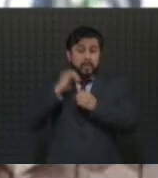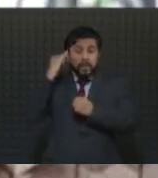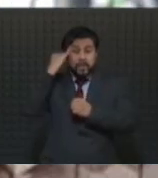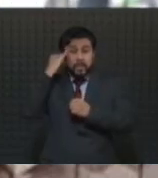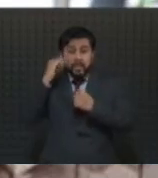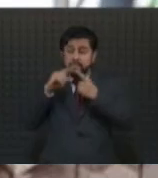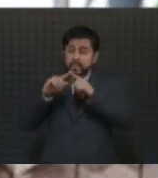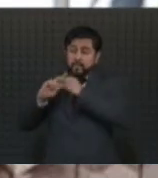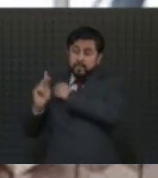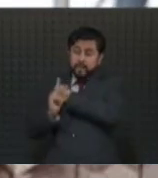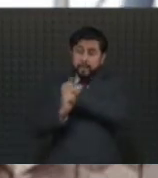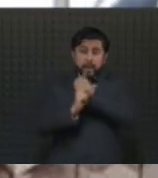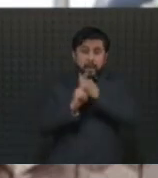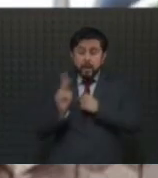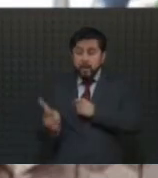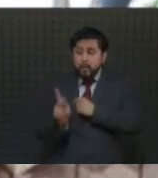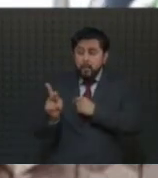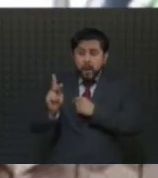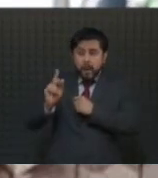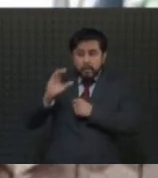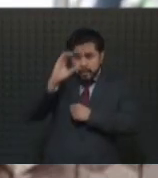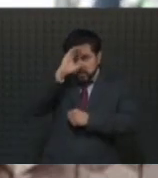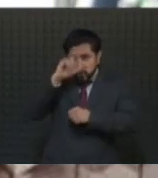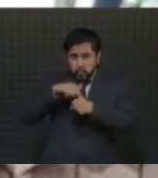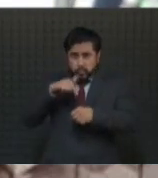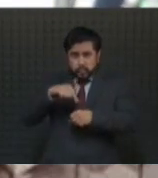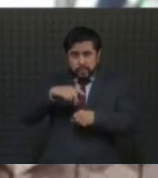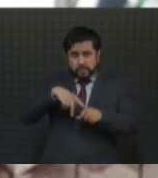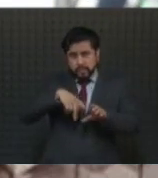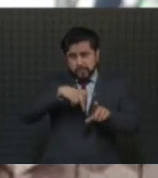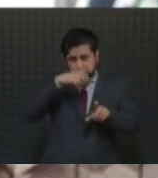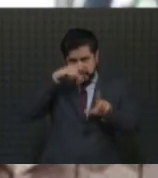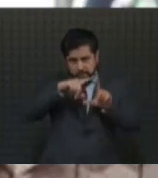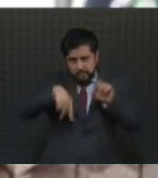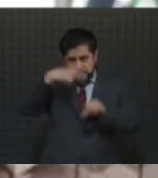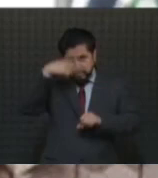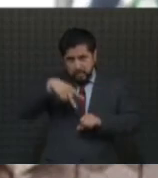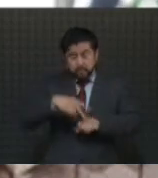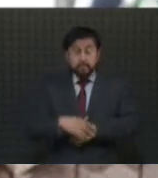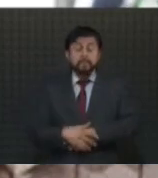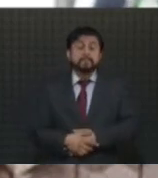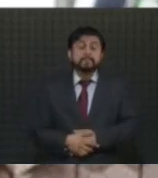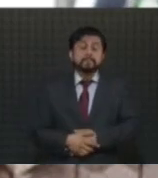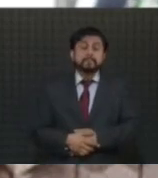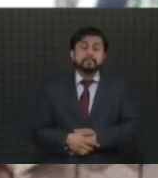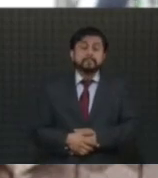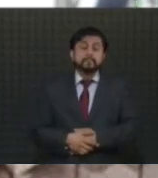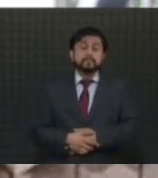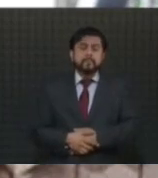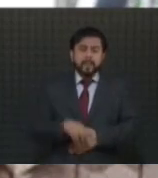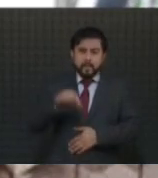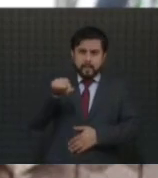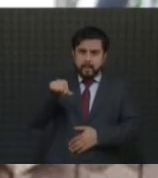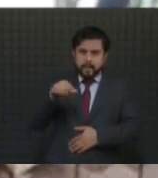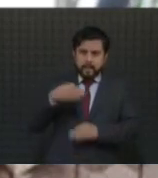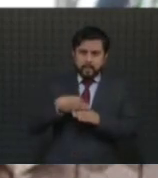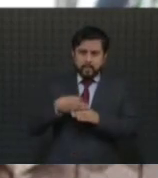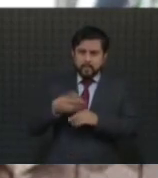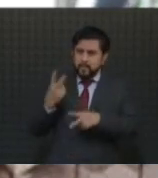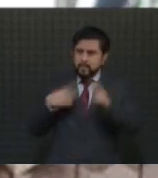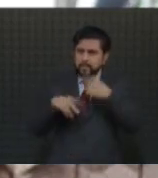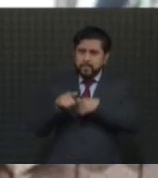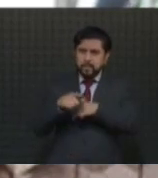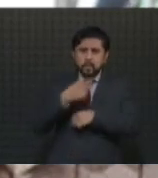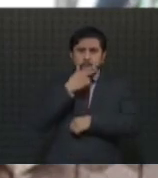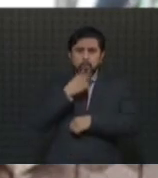naciones, pueblos, culturas originarias. Y por aquí anda un escultor